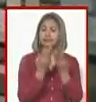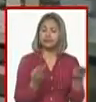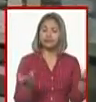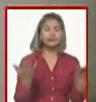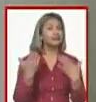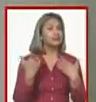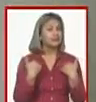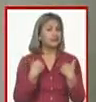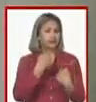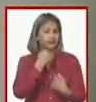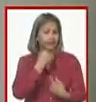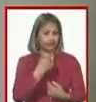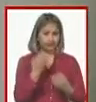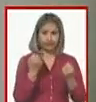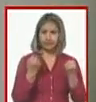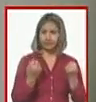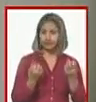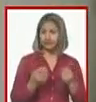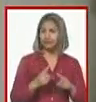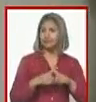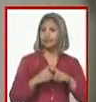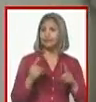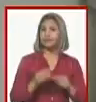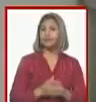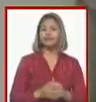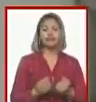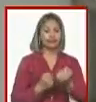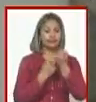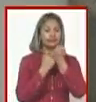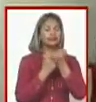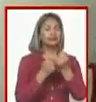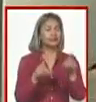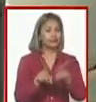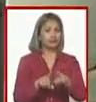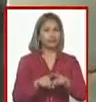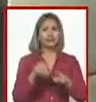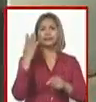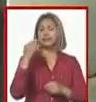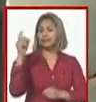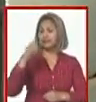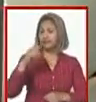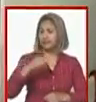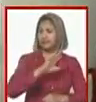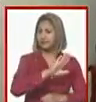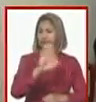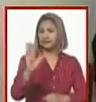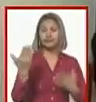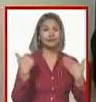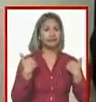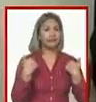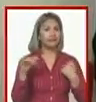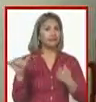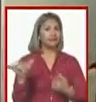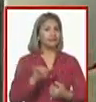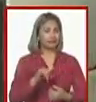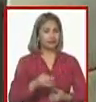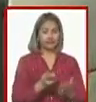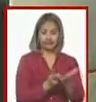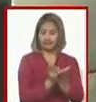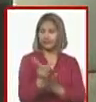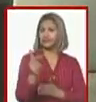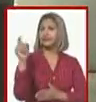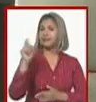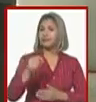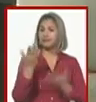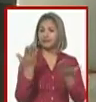que uno tienen para decir y también para apoyarlos igual porque es una necesidad que ellos tienen y que en verdad se